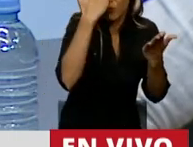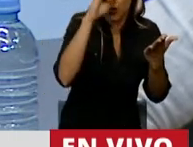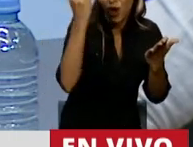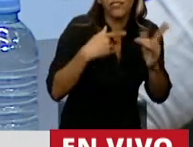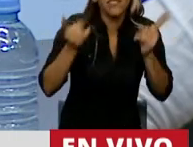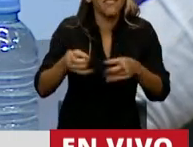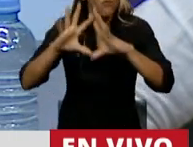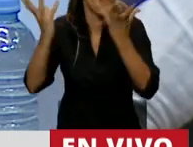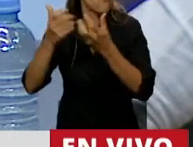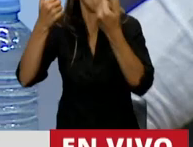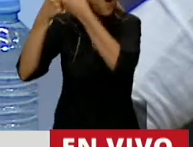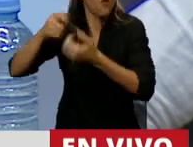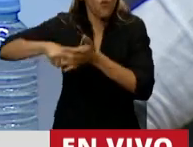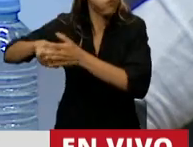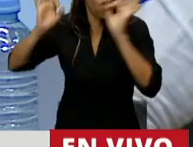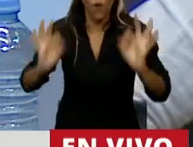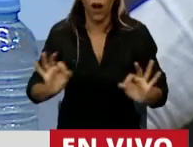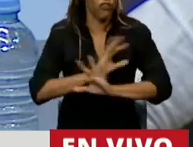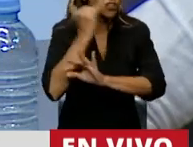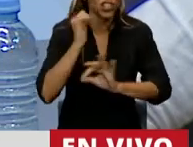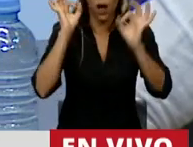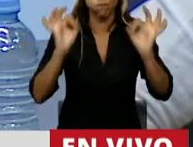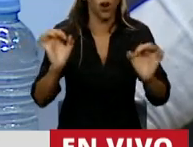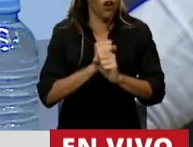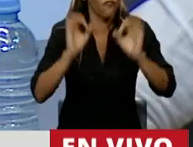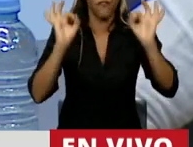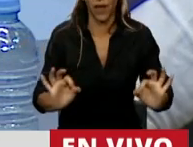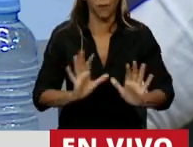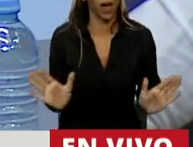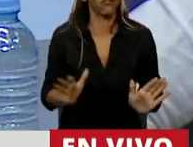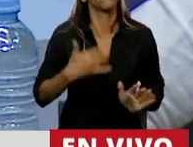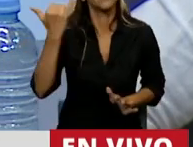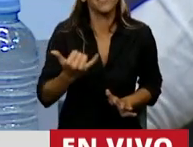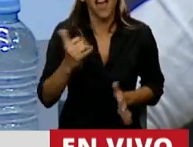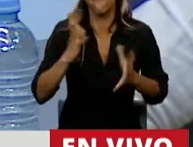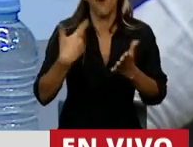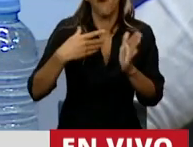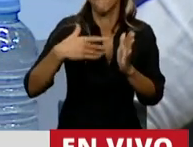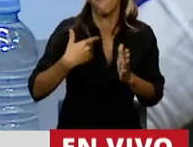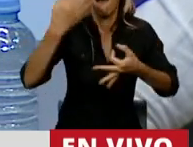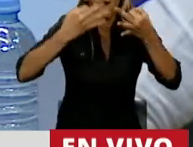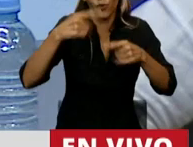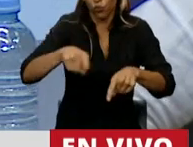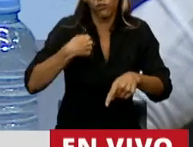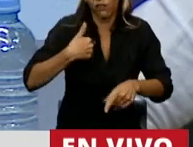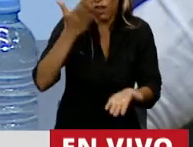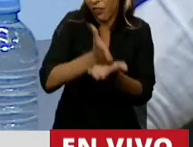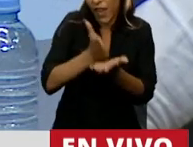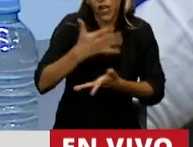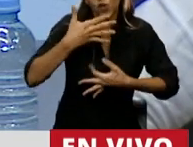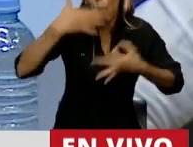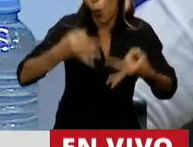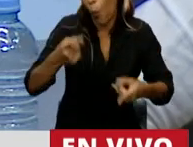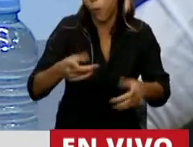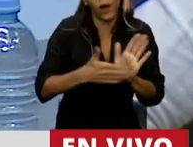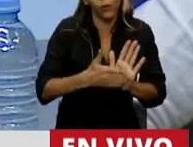incorporados a nuestro derecho positivo con jerarquía constitucional y los organismos de interpretación y de aplicación creados por esos tratados